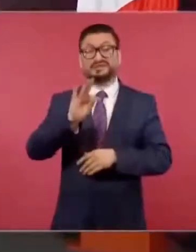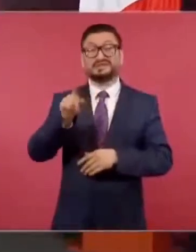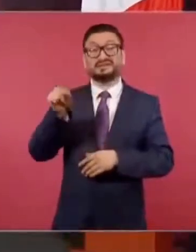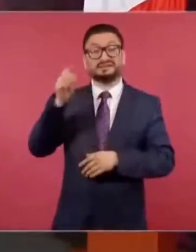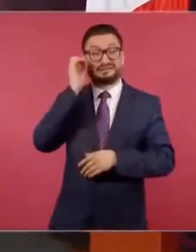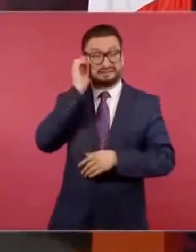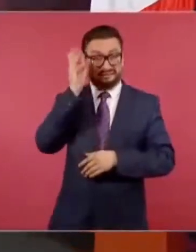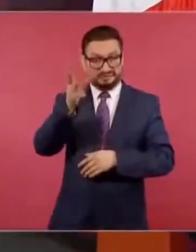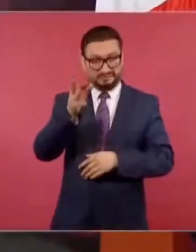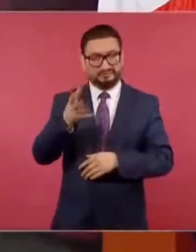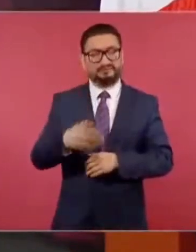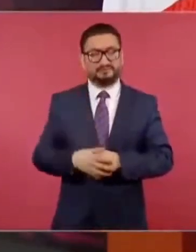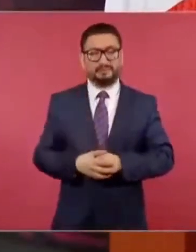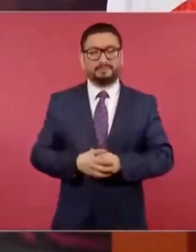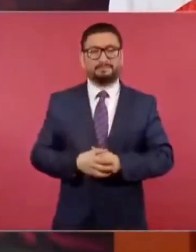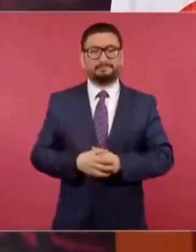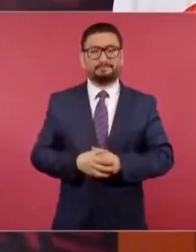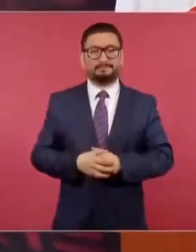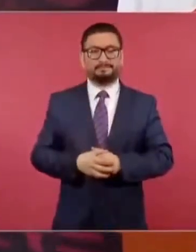olvidó,